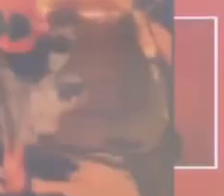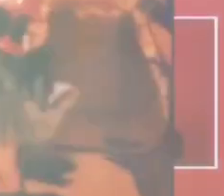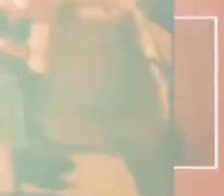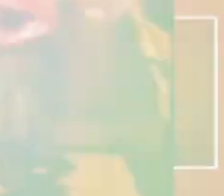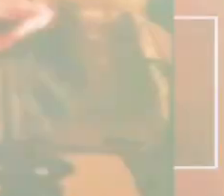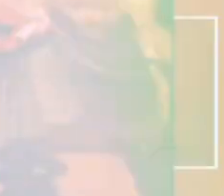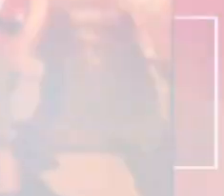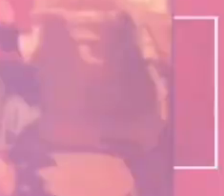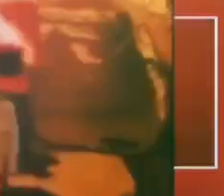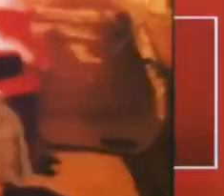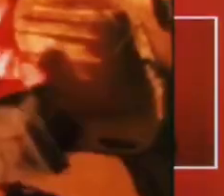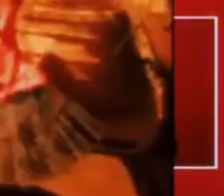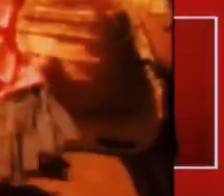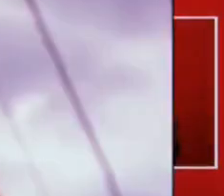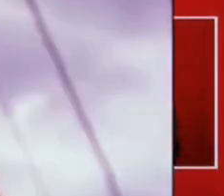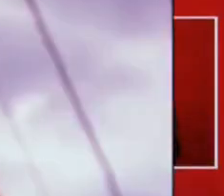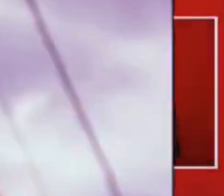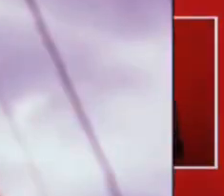esto